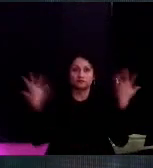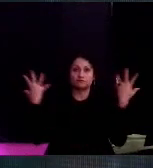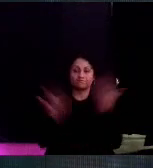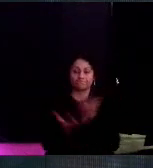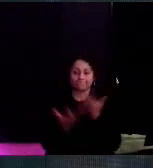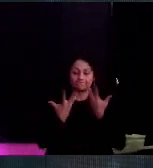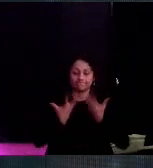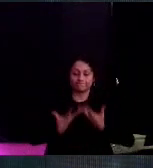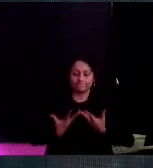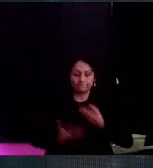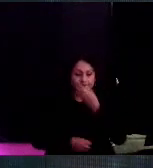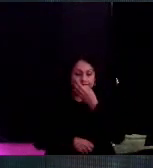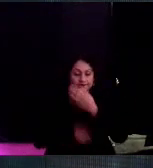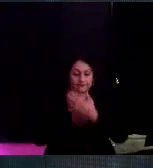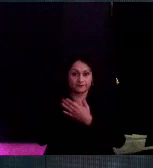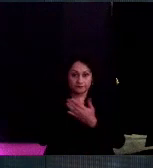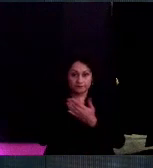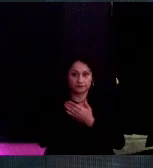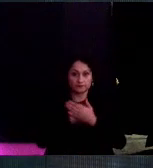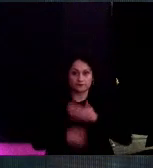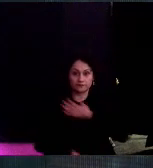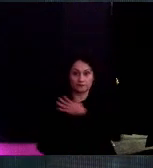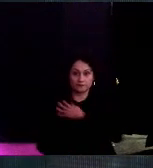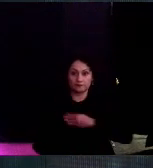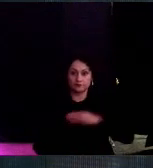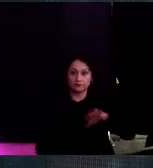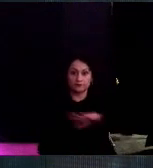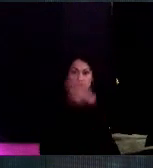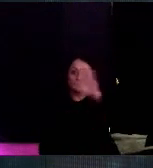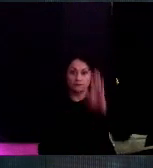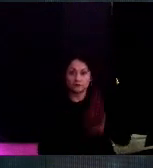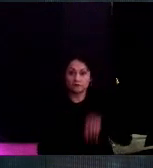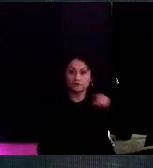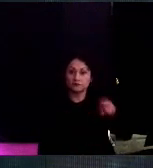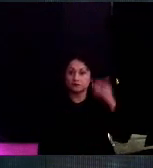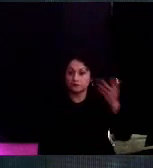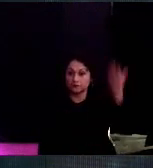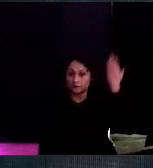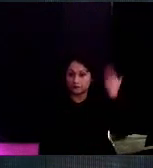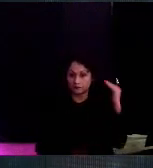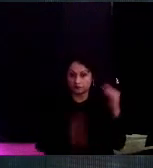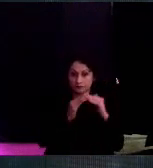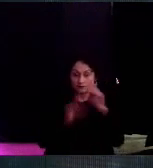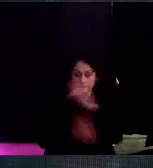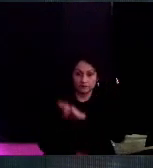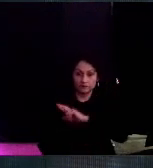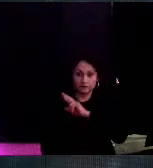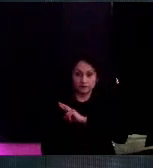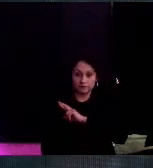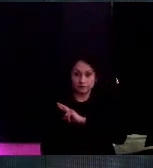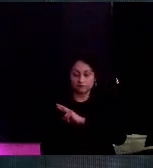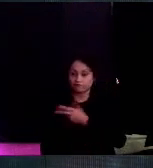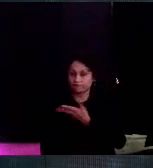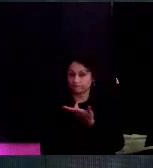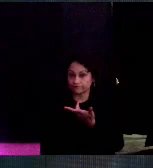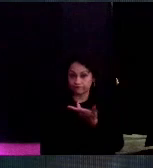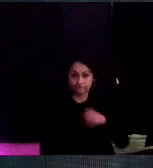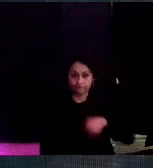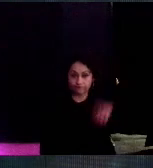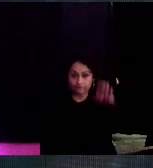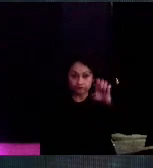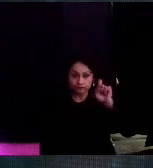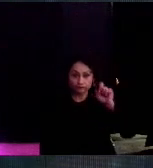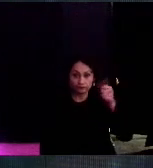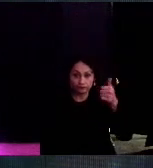de que mi hija se encontraba sin vida en la casa que ella rentaba. Apenas tenía